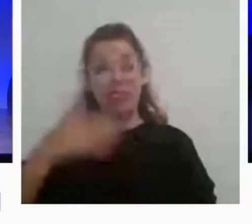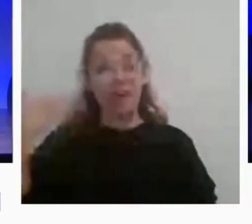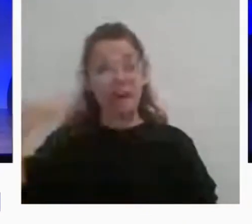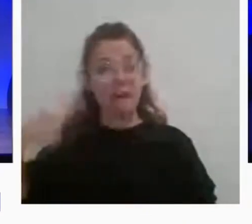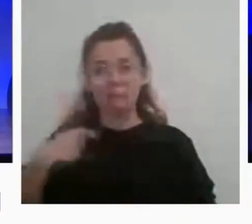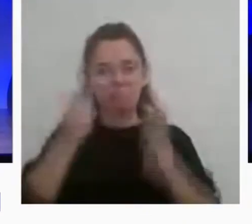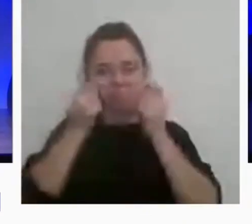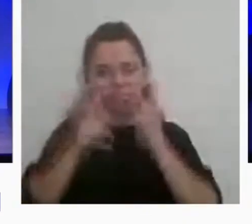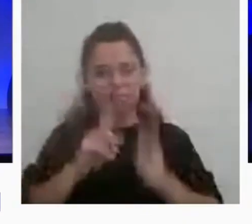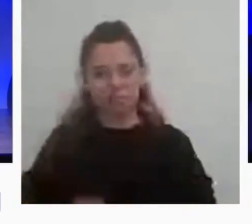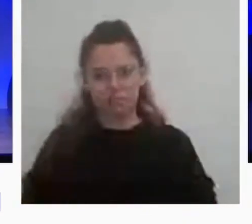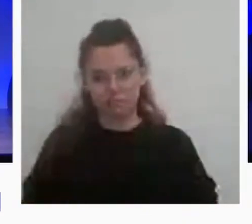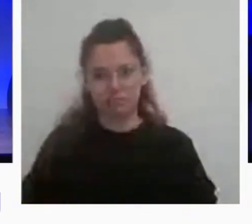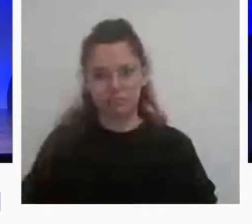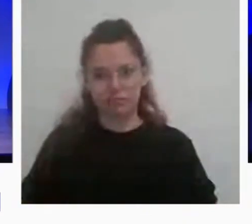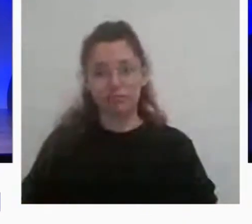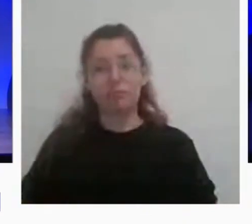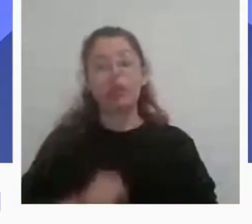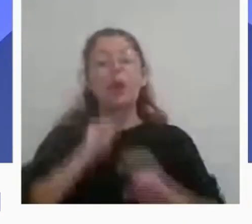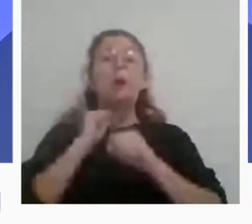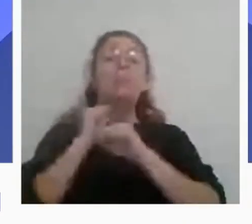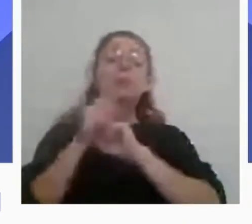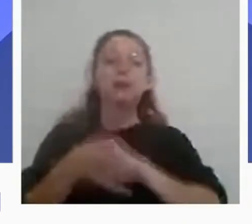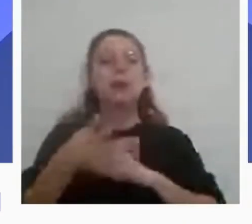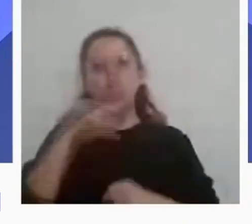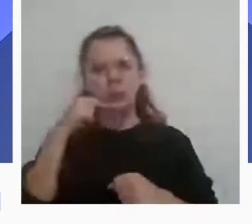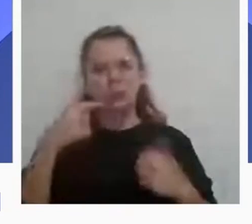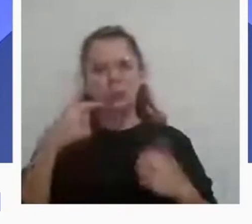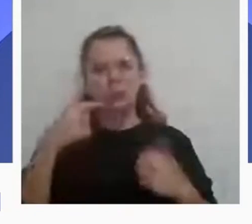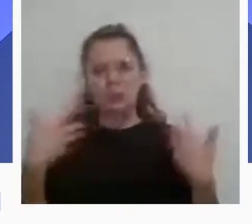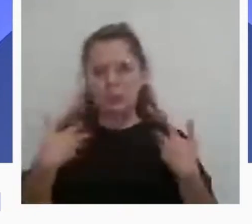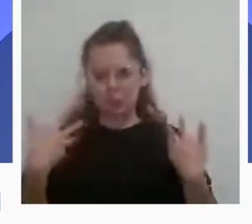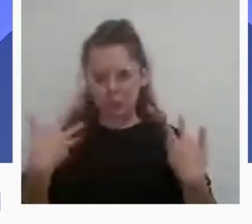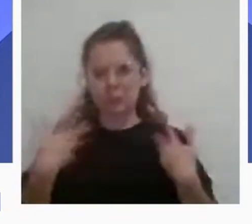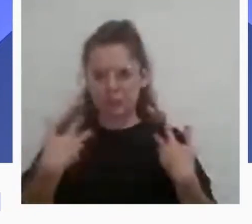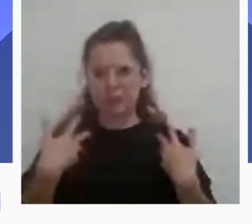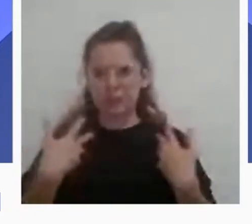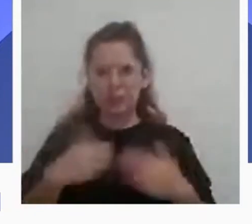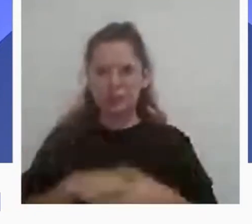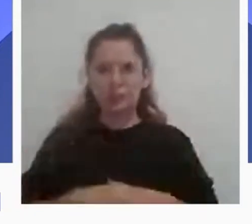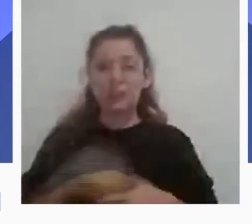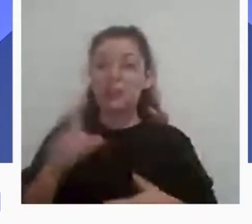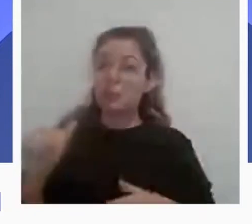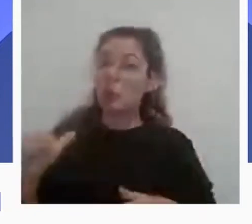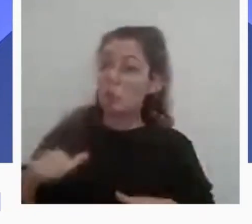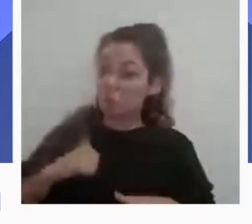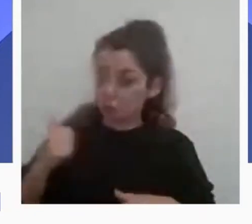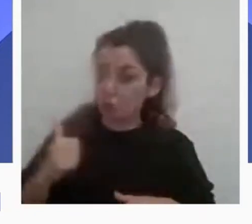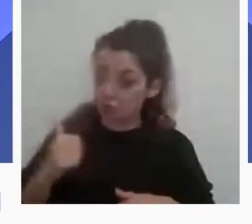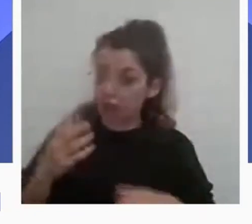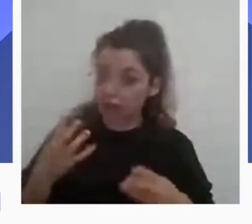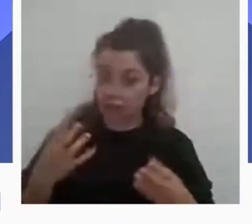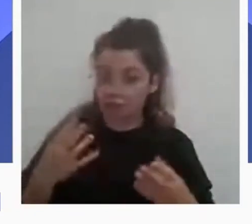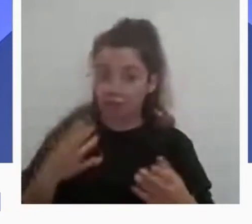nos ha dejado mucho dolor, mucho sufrimiento y que nos ha dejado muchas oportunidades también, porque hemos aprendido y